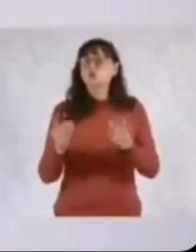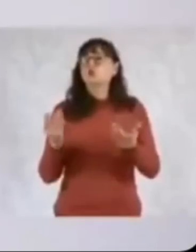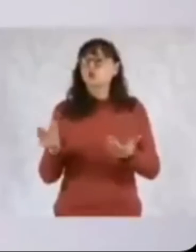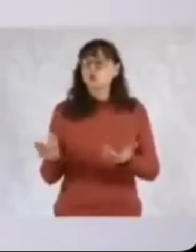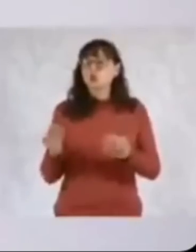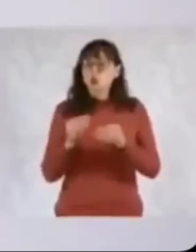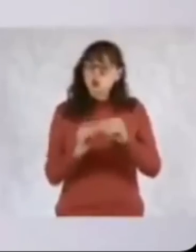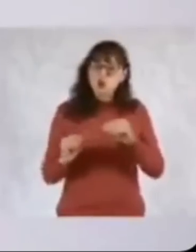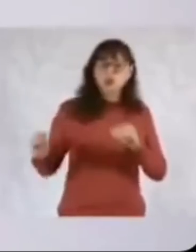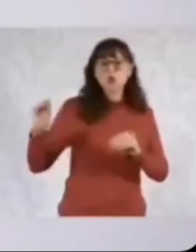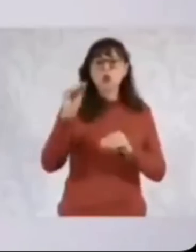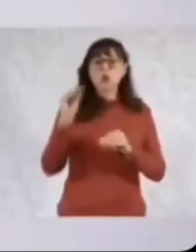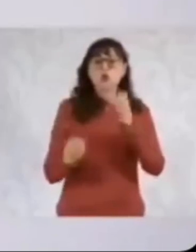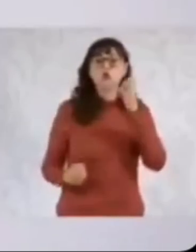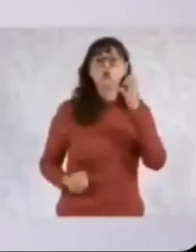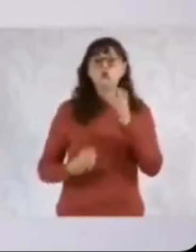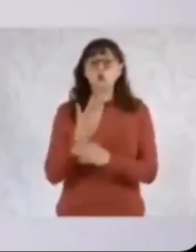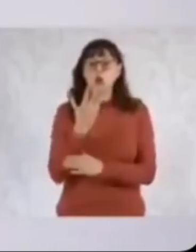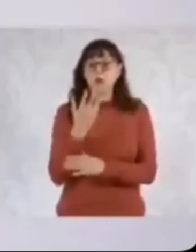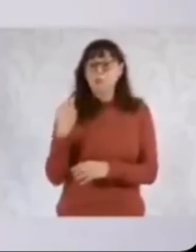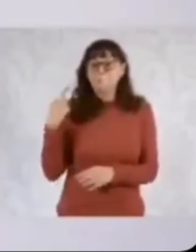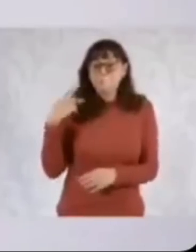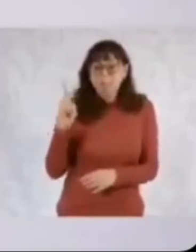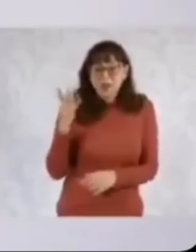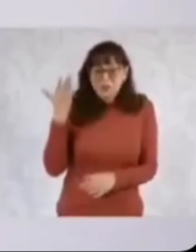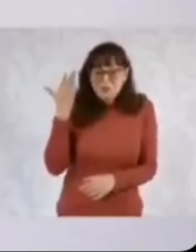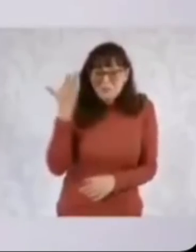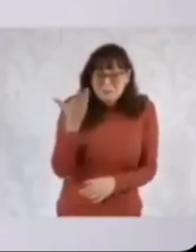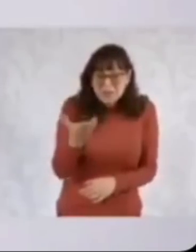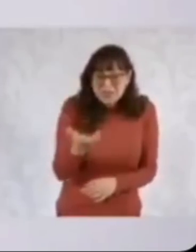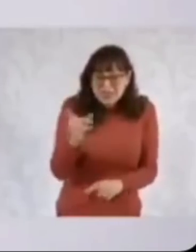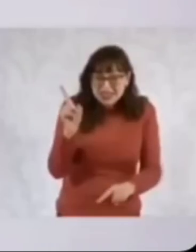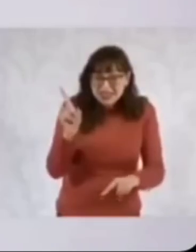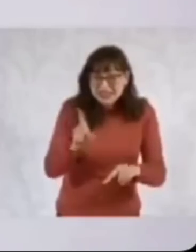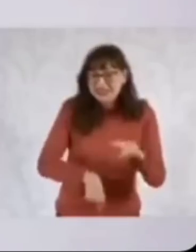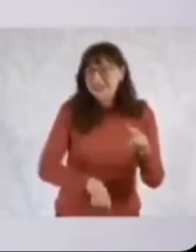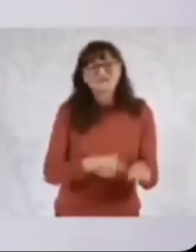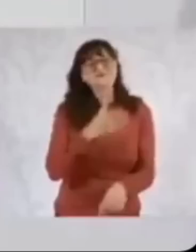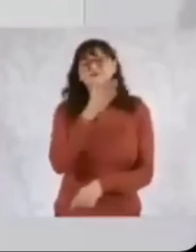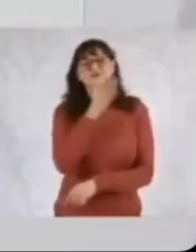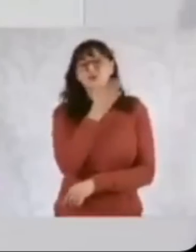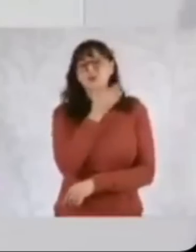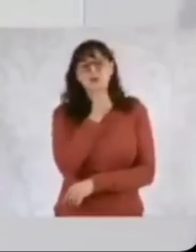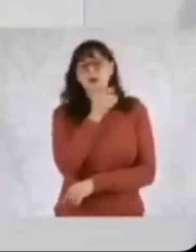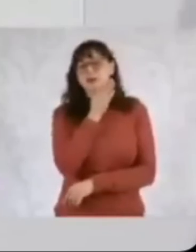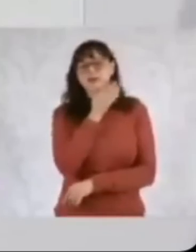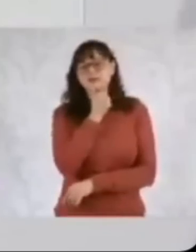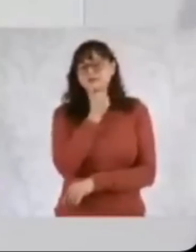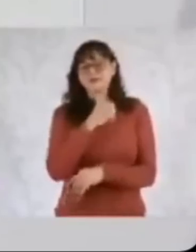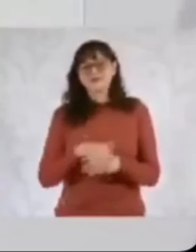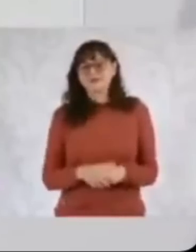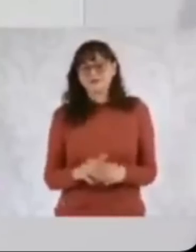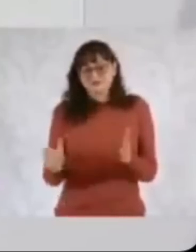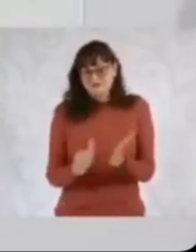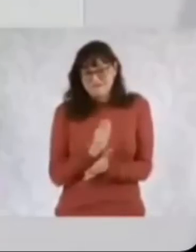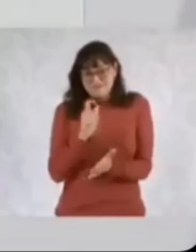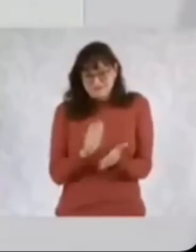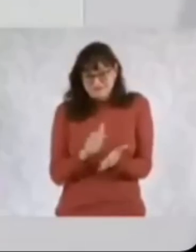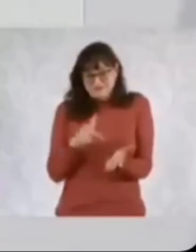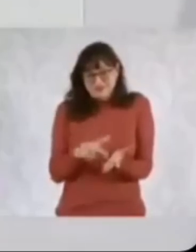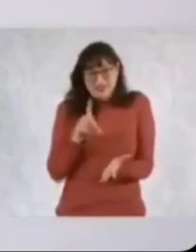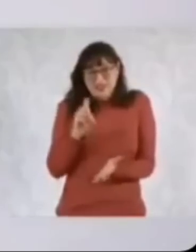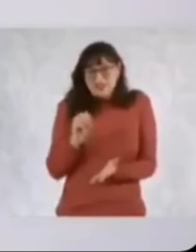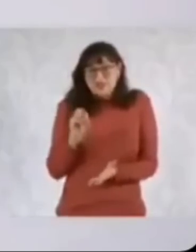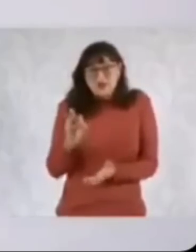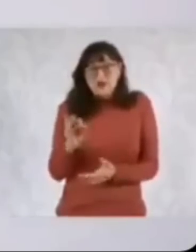presidenta de México, que por eso se quiere reformar el Poder Judicial, porque esos jueces que hoy están